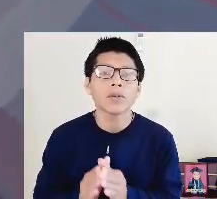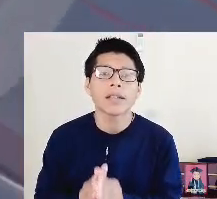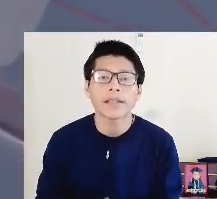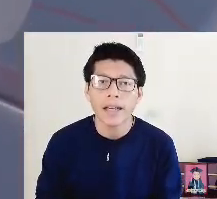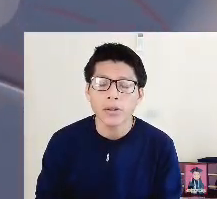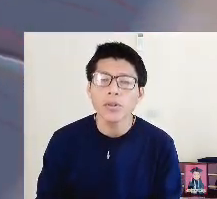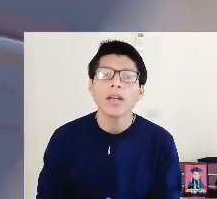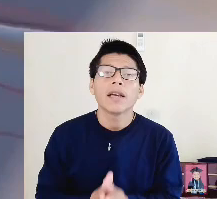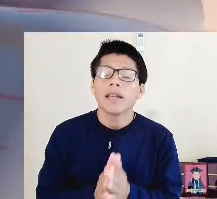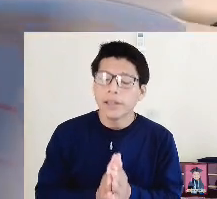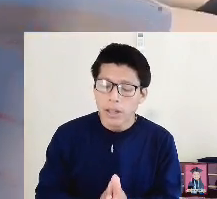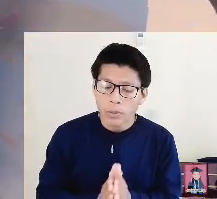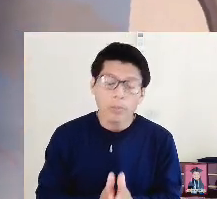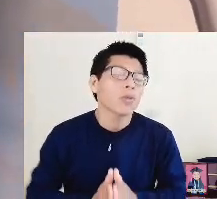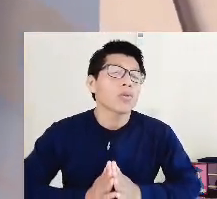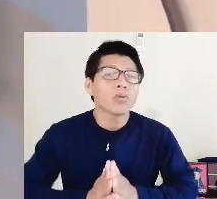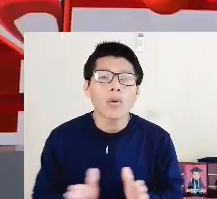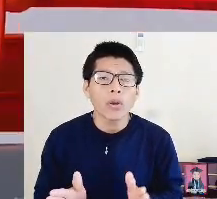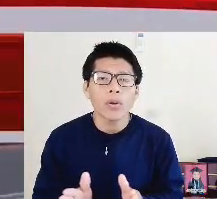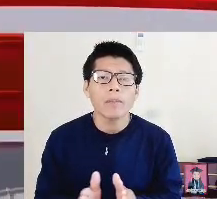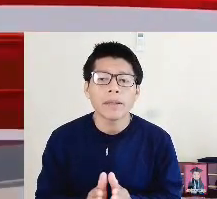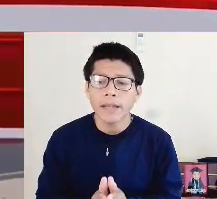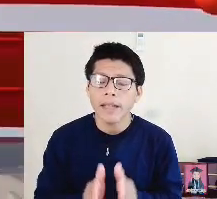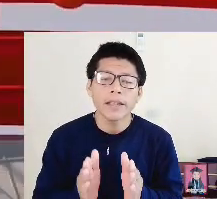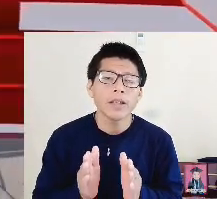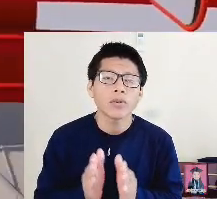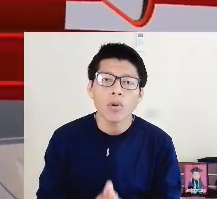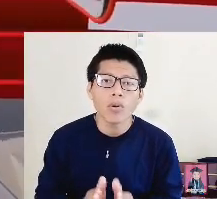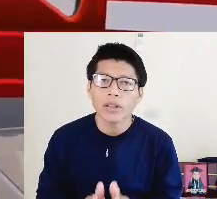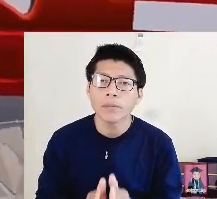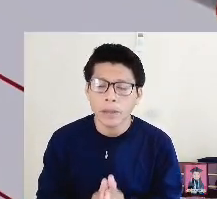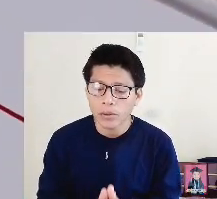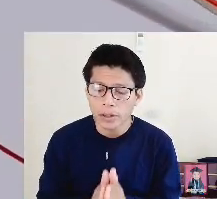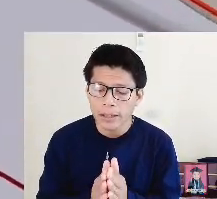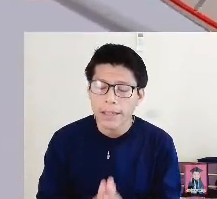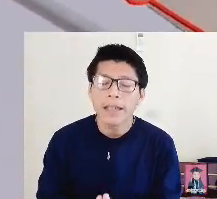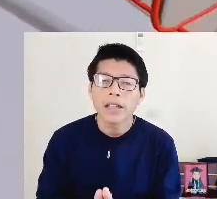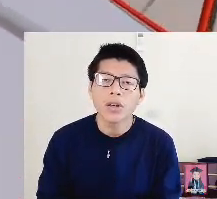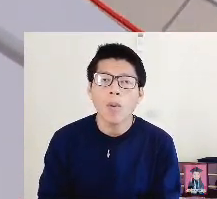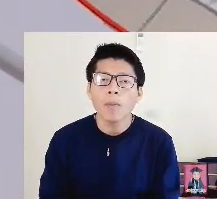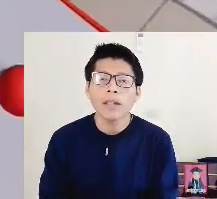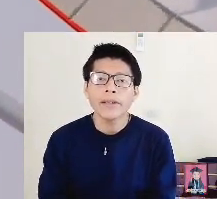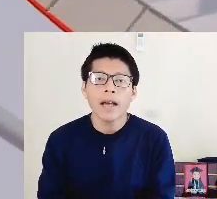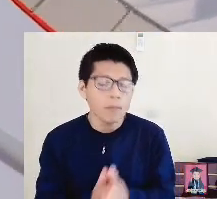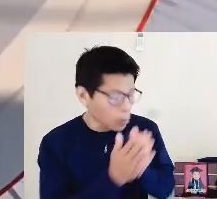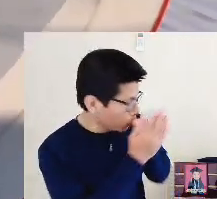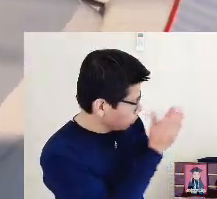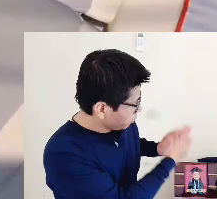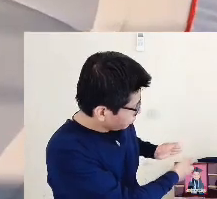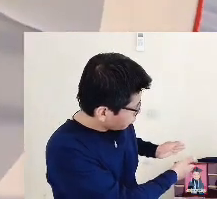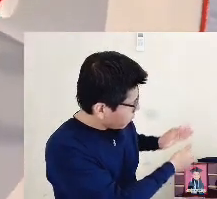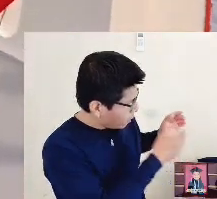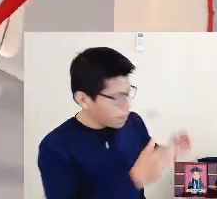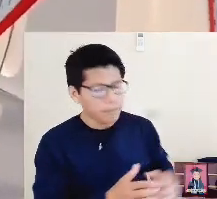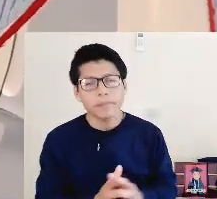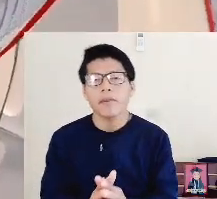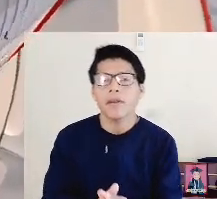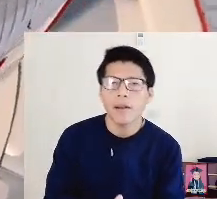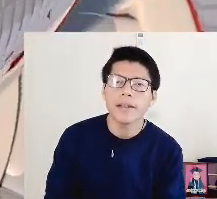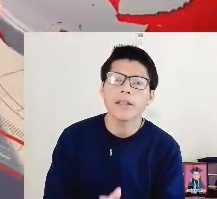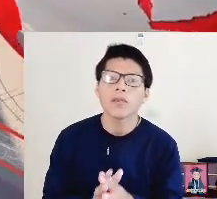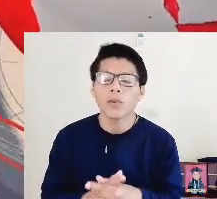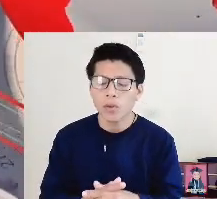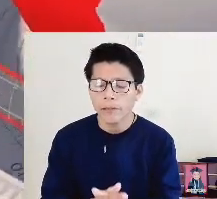amo Te quiero Te extraño En serio mi amor No dejo de pensar en ti todos los días pienso en ti y como puedes ver al fondo